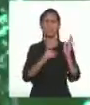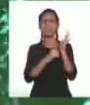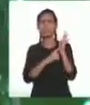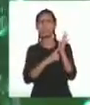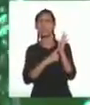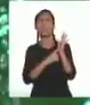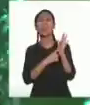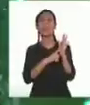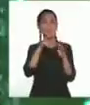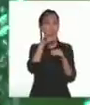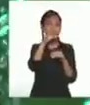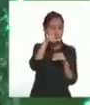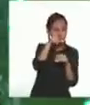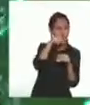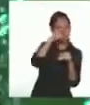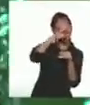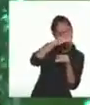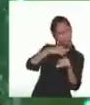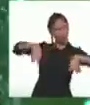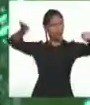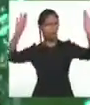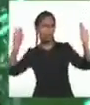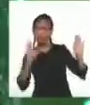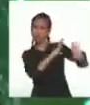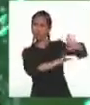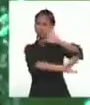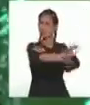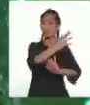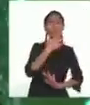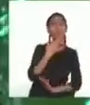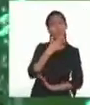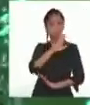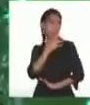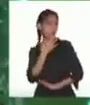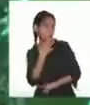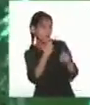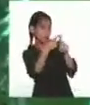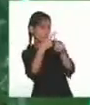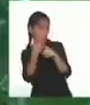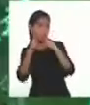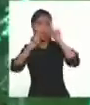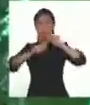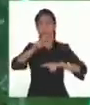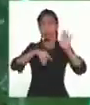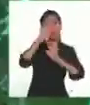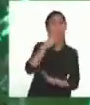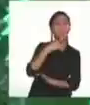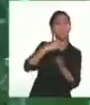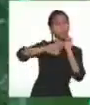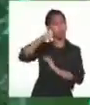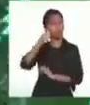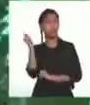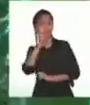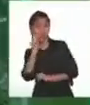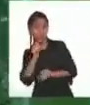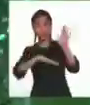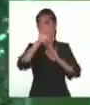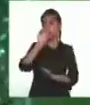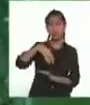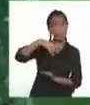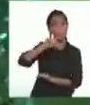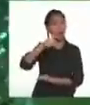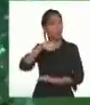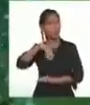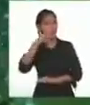qué color son las plumas de los papagayos? Los papagayos tienen plumas de varios colores y algunos son más rojos, otros azules y otros más verdes. Entonces,